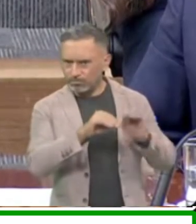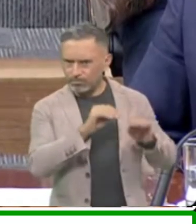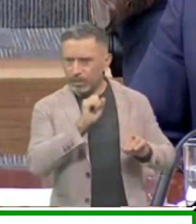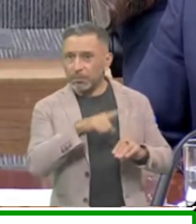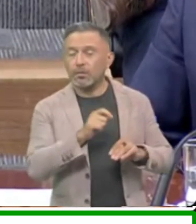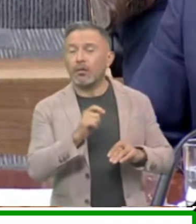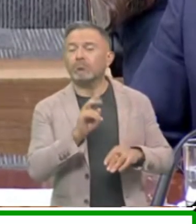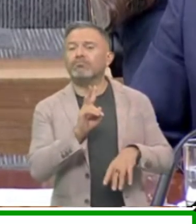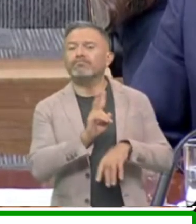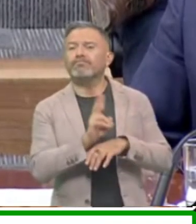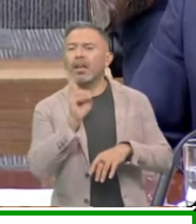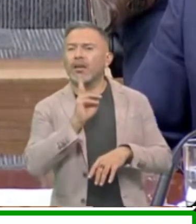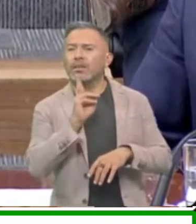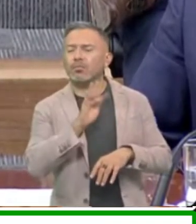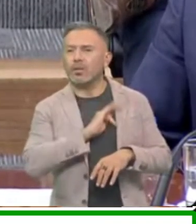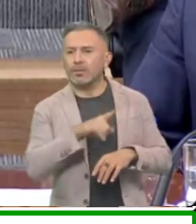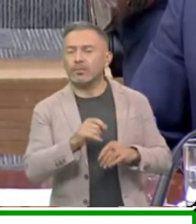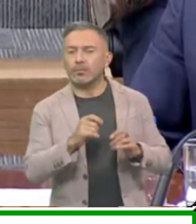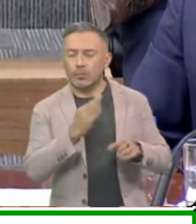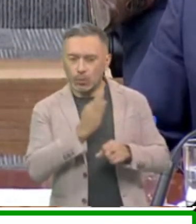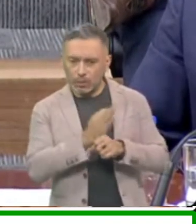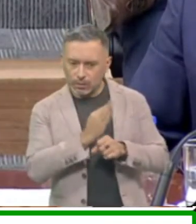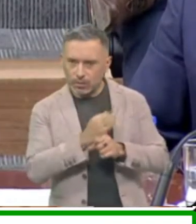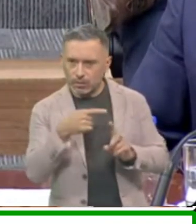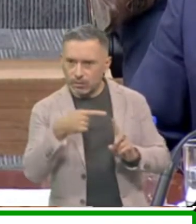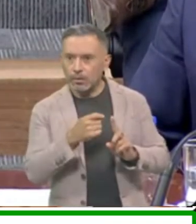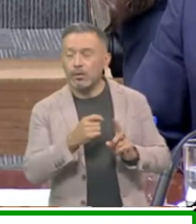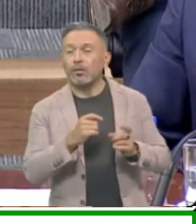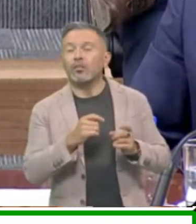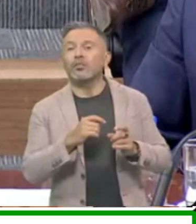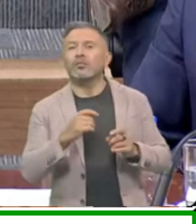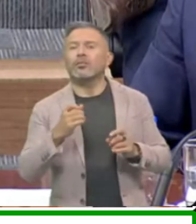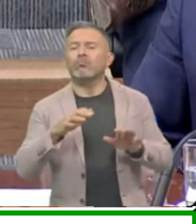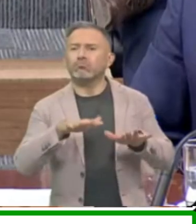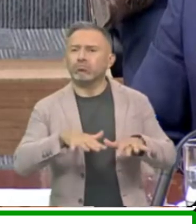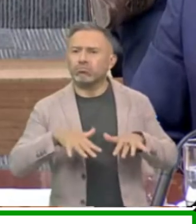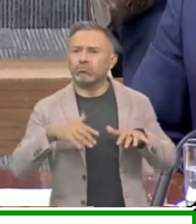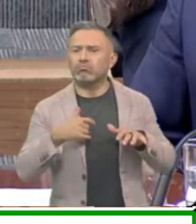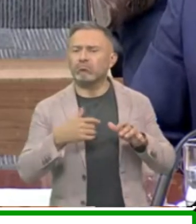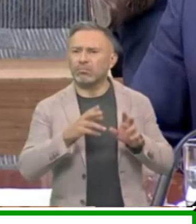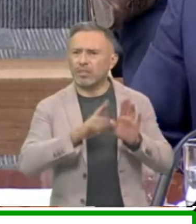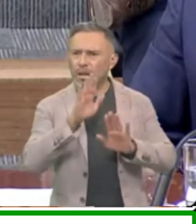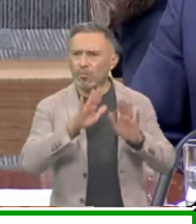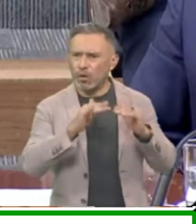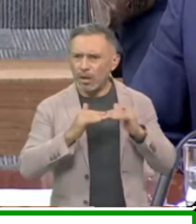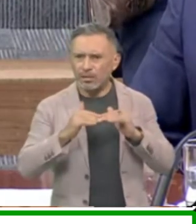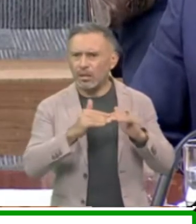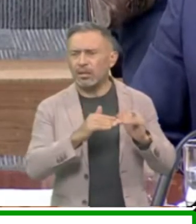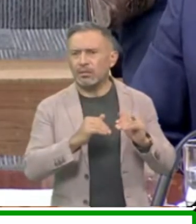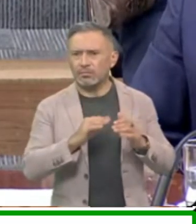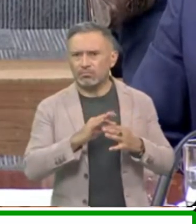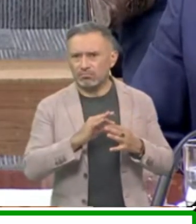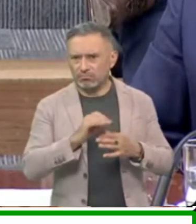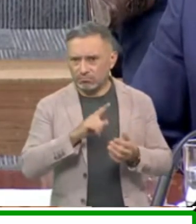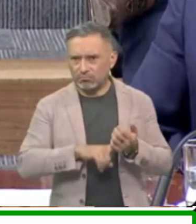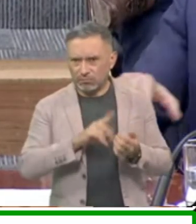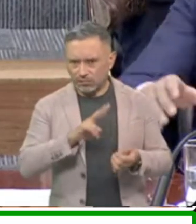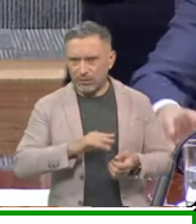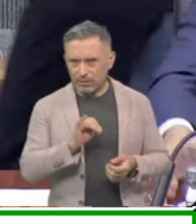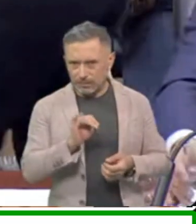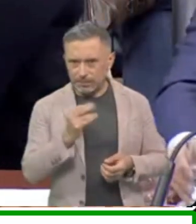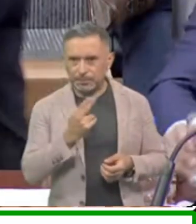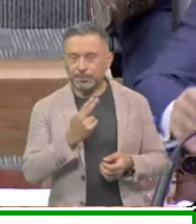el eje central de lo que se nos pide y aceptamos en congruencia democrática, porque la democracia requiere demócratas, es que el